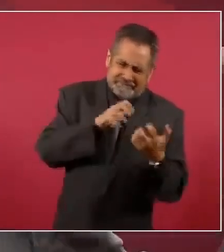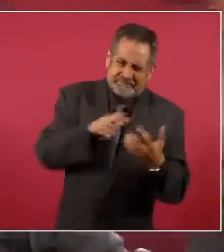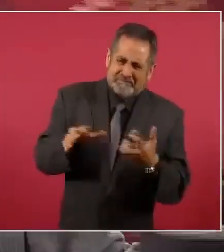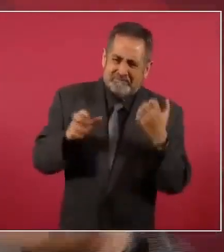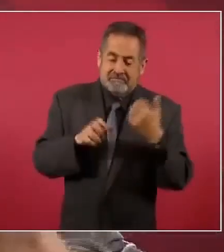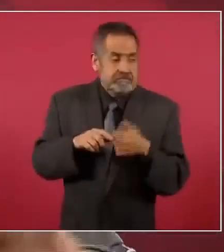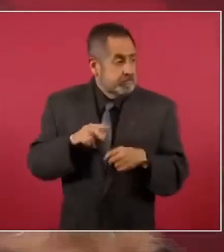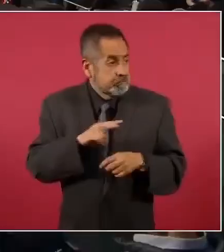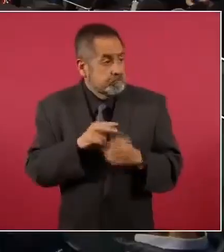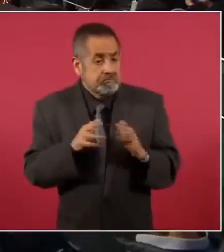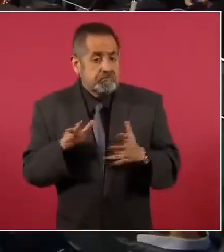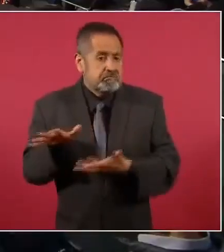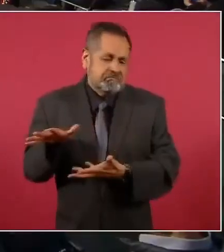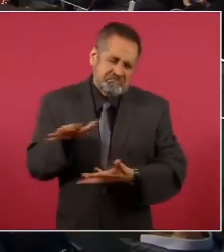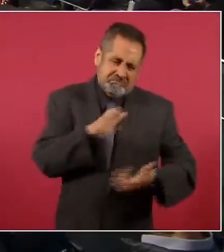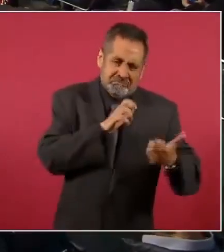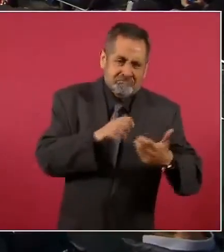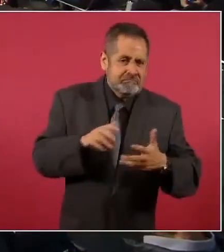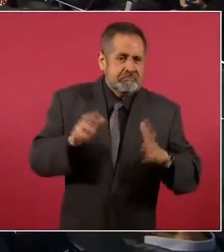abierto